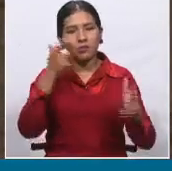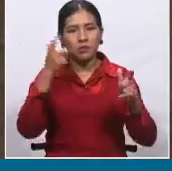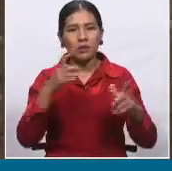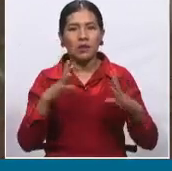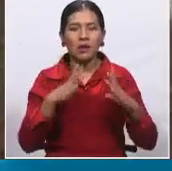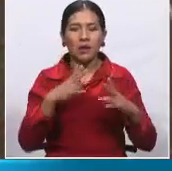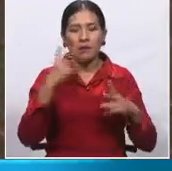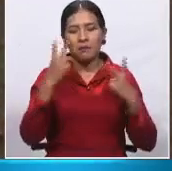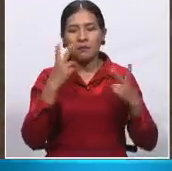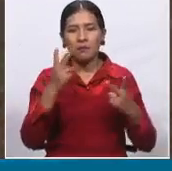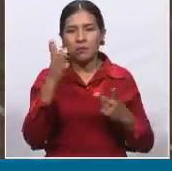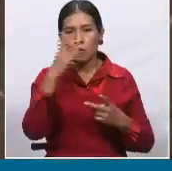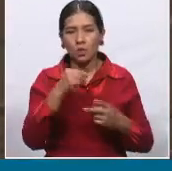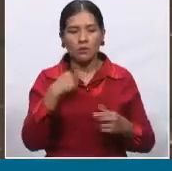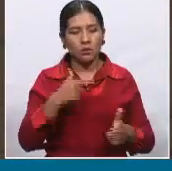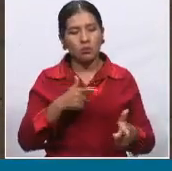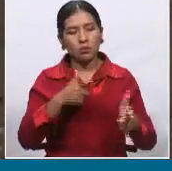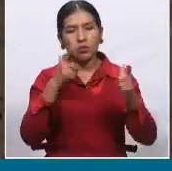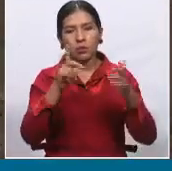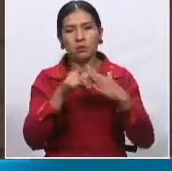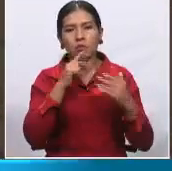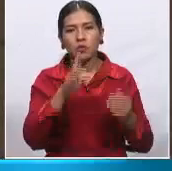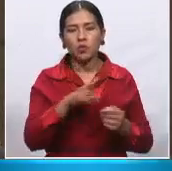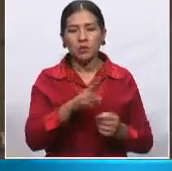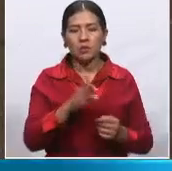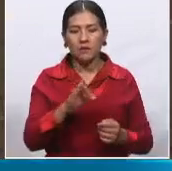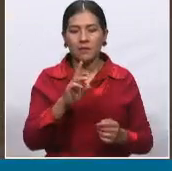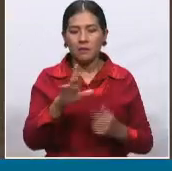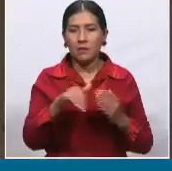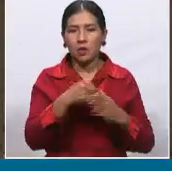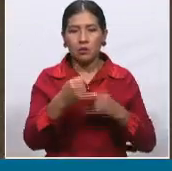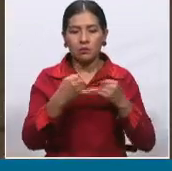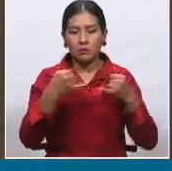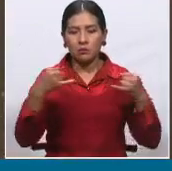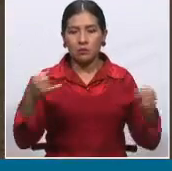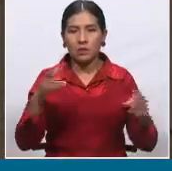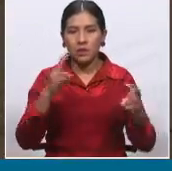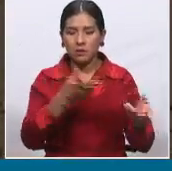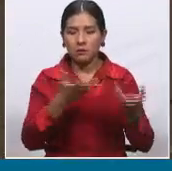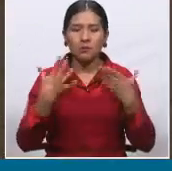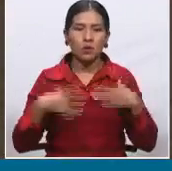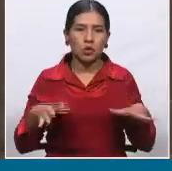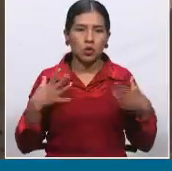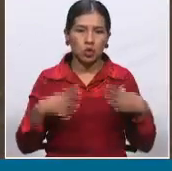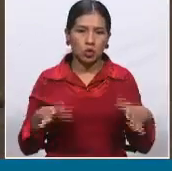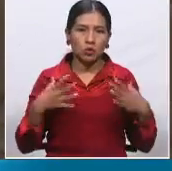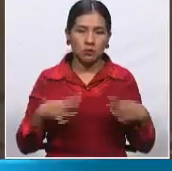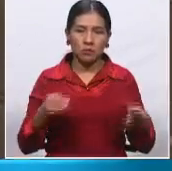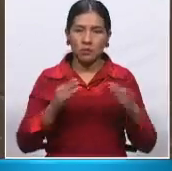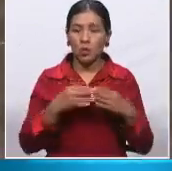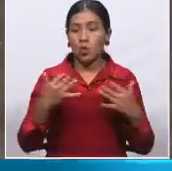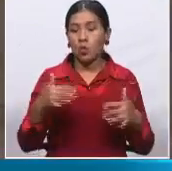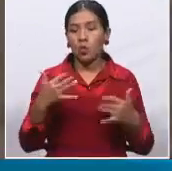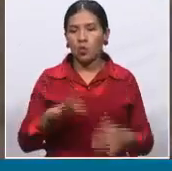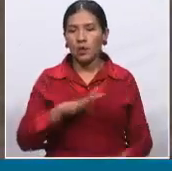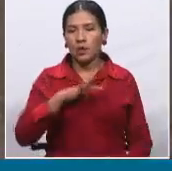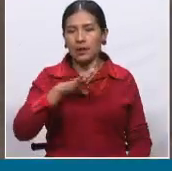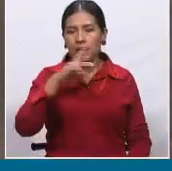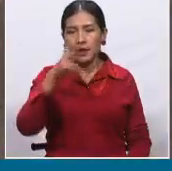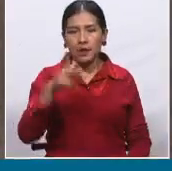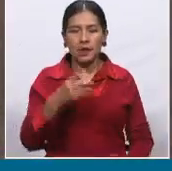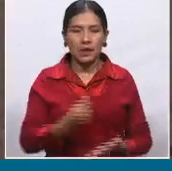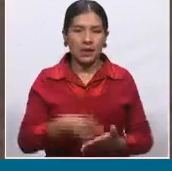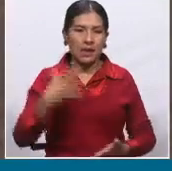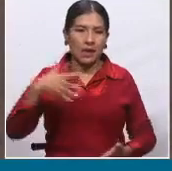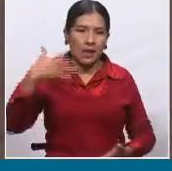de esta cacería aprovechaban la fibra y los convertían en prendas de vestir de alto prestigio, porque los reinados